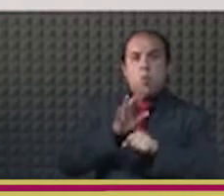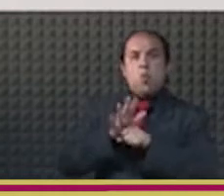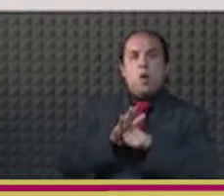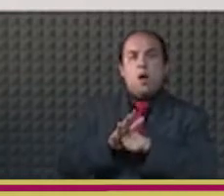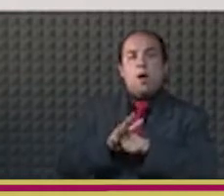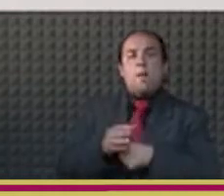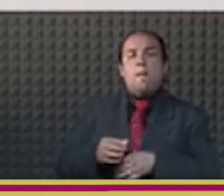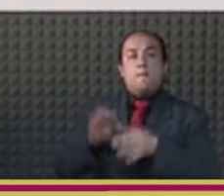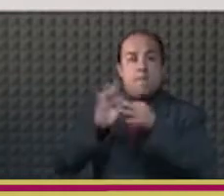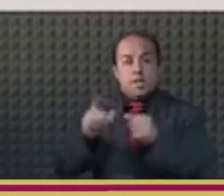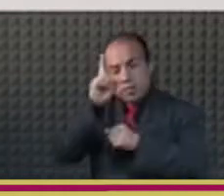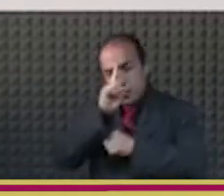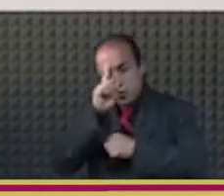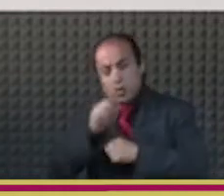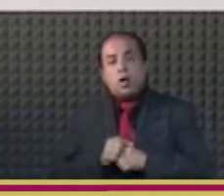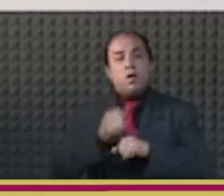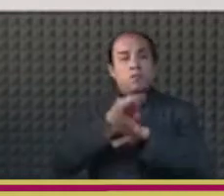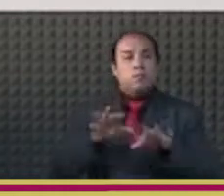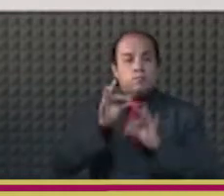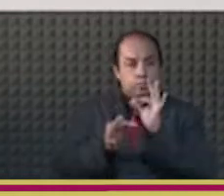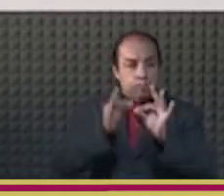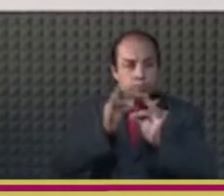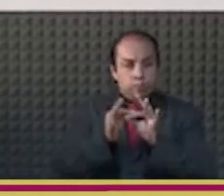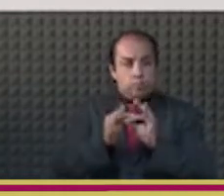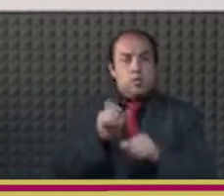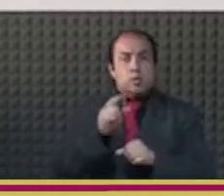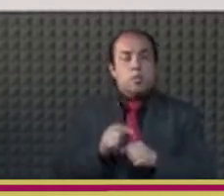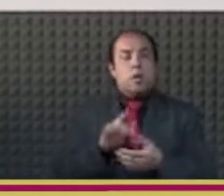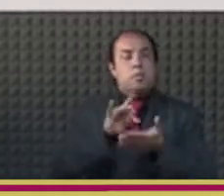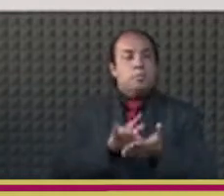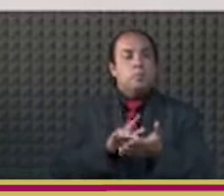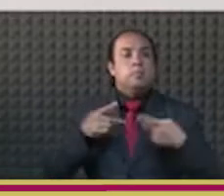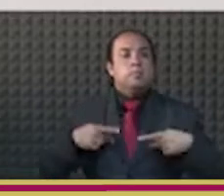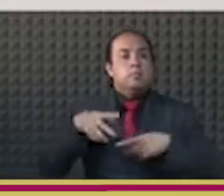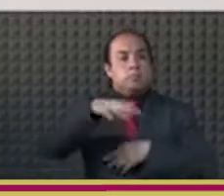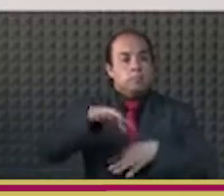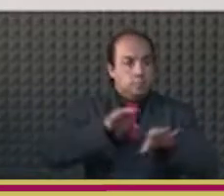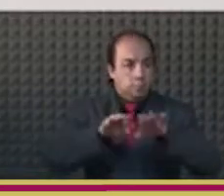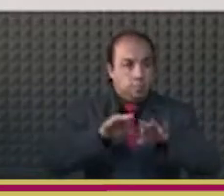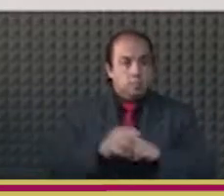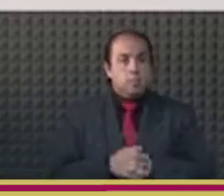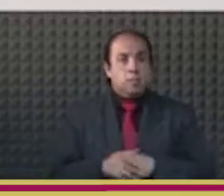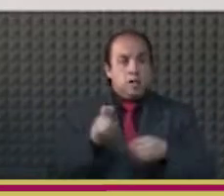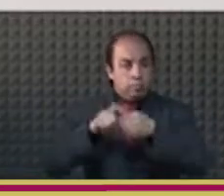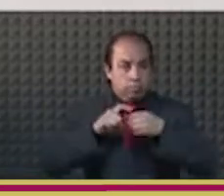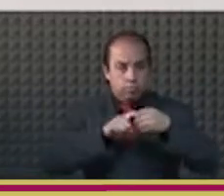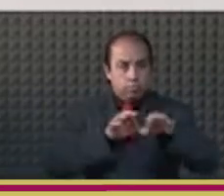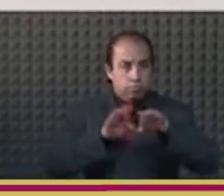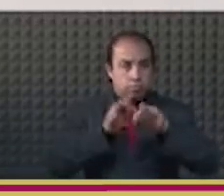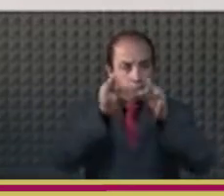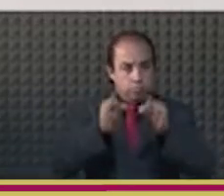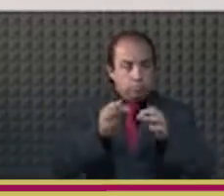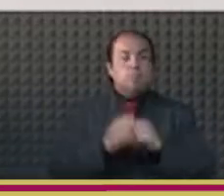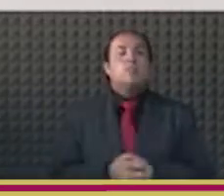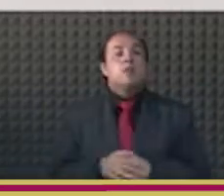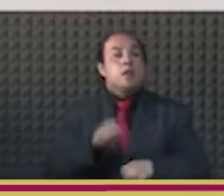información oportuna, así como consejería laboral para facilitar que las personas que buscan trabajo puedan insertarse en un empleo formal y